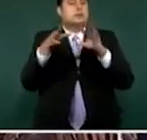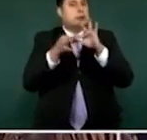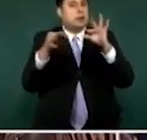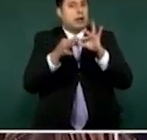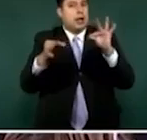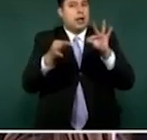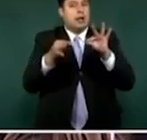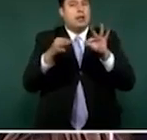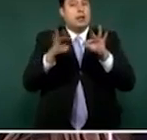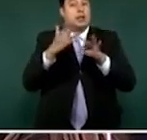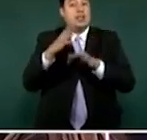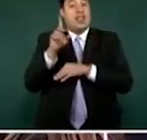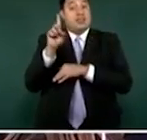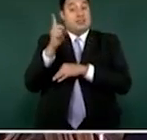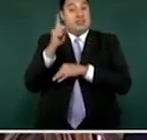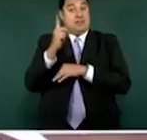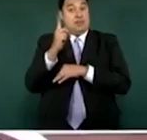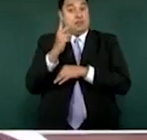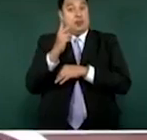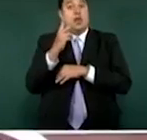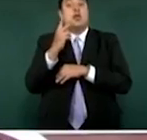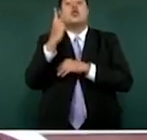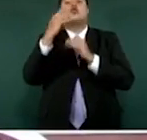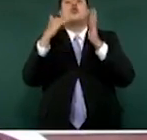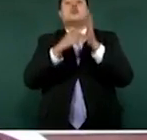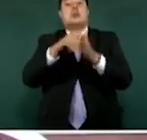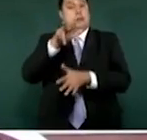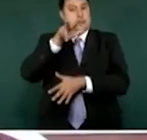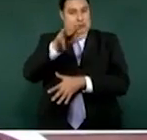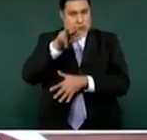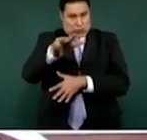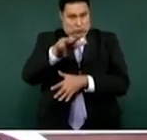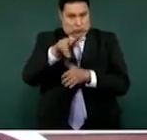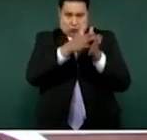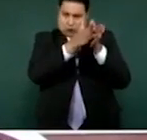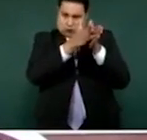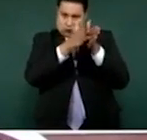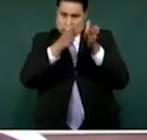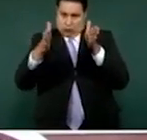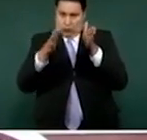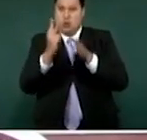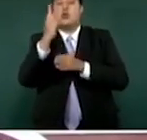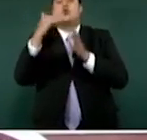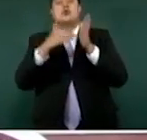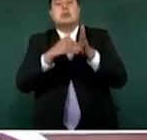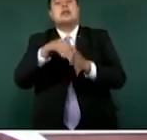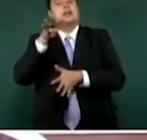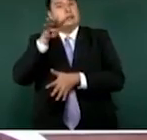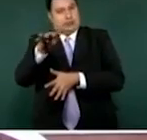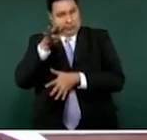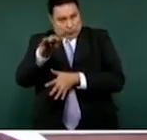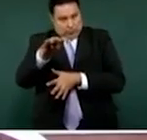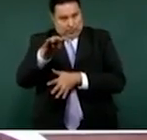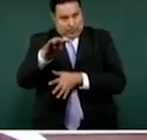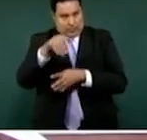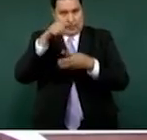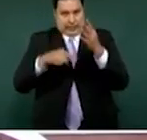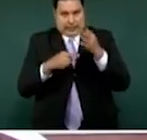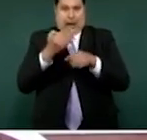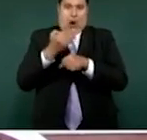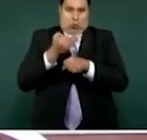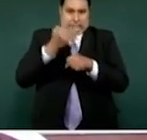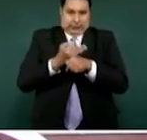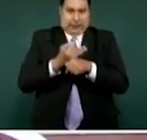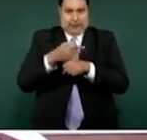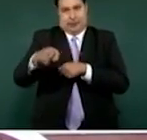desde todo el mes de diciembre del 18, todo el año 19 y lo que va de este